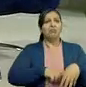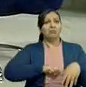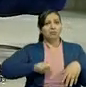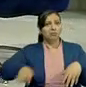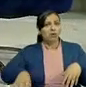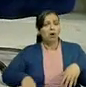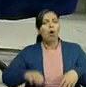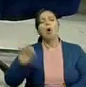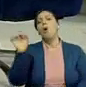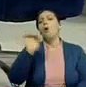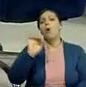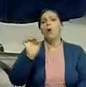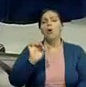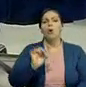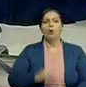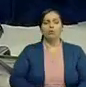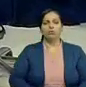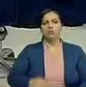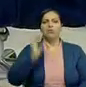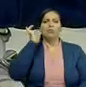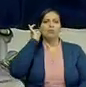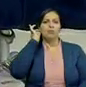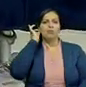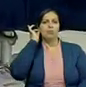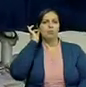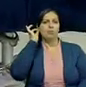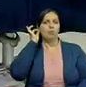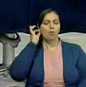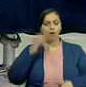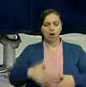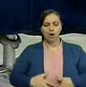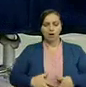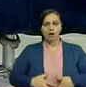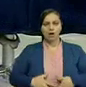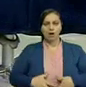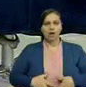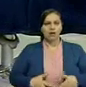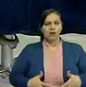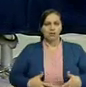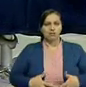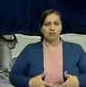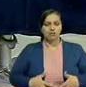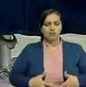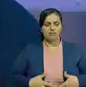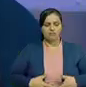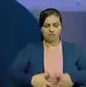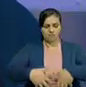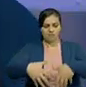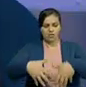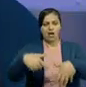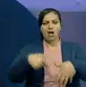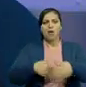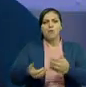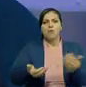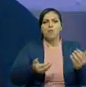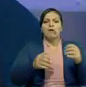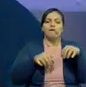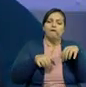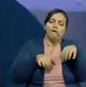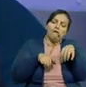por ejemplo, se habla de la inseminación no consentida. Además de las tres que ya están,